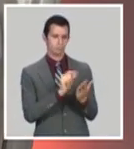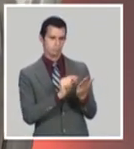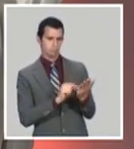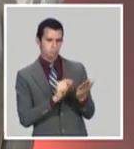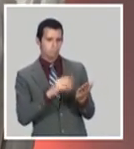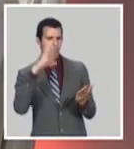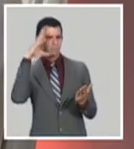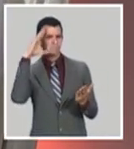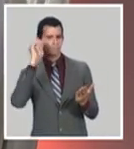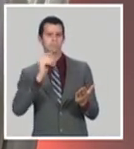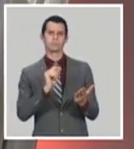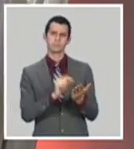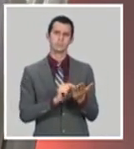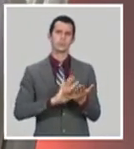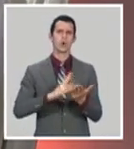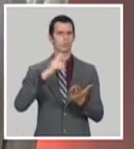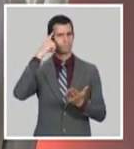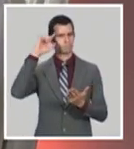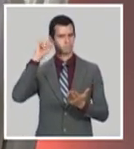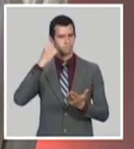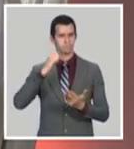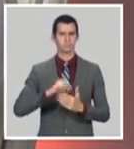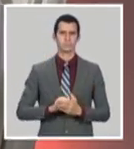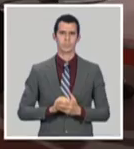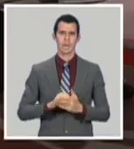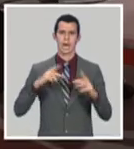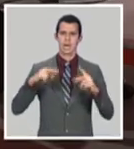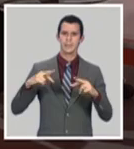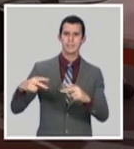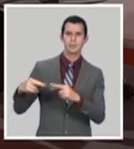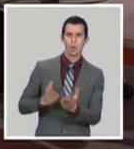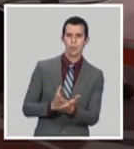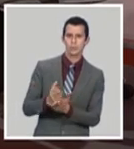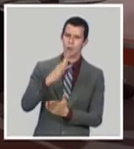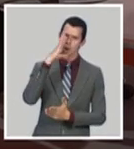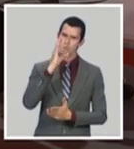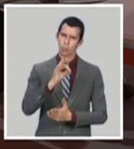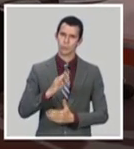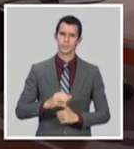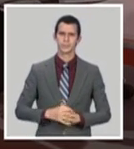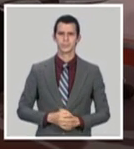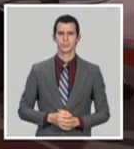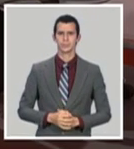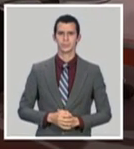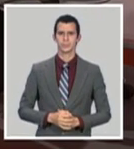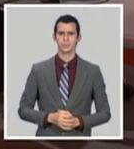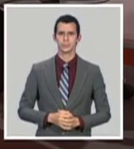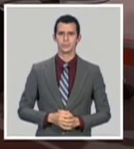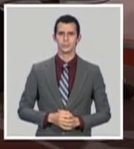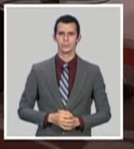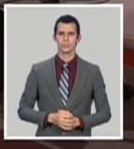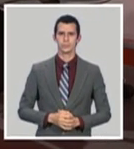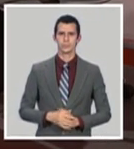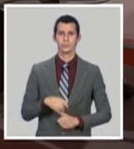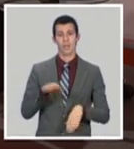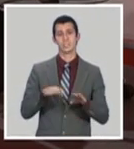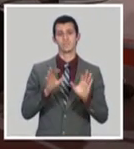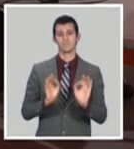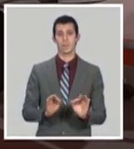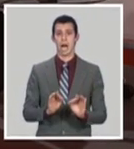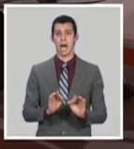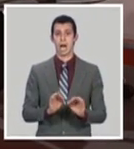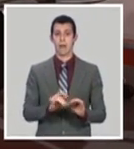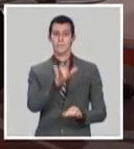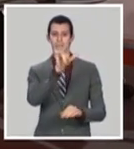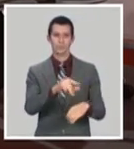dispersión y el número de casos. La demora en los ingresos inmediatos de los casos confirmados y sospechosos, a veces hay demora, pero también por detrás de esto hay